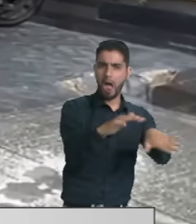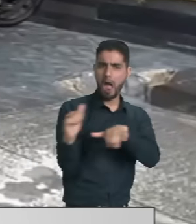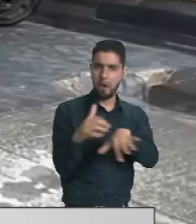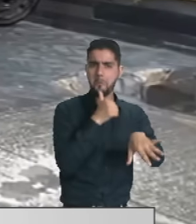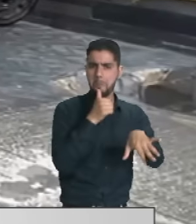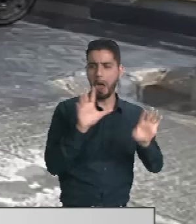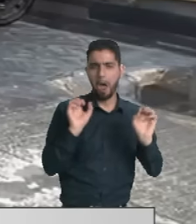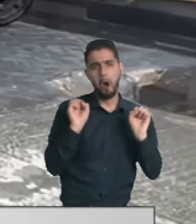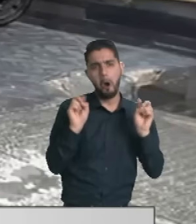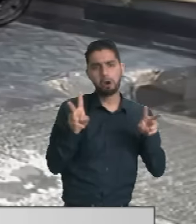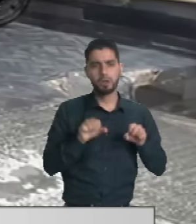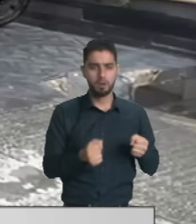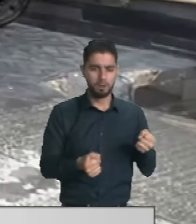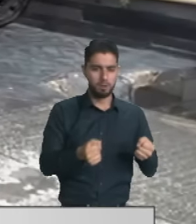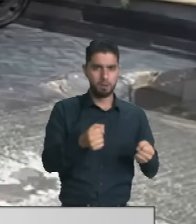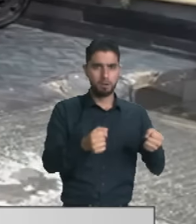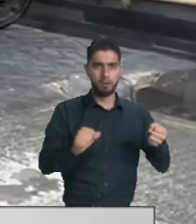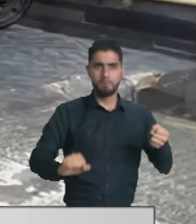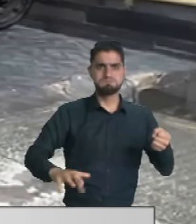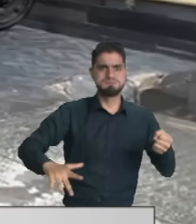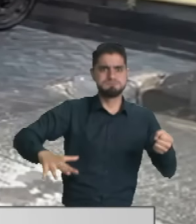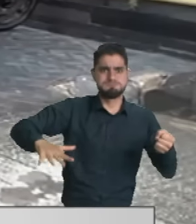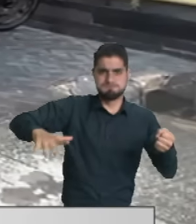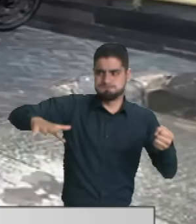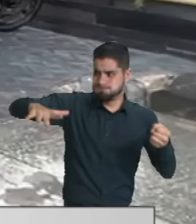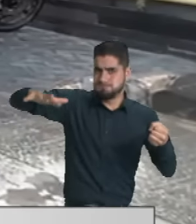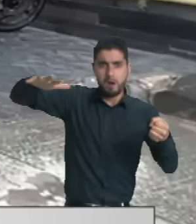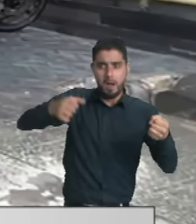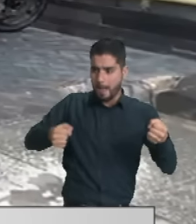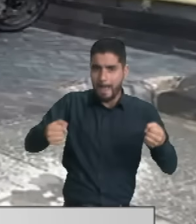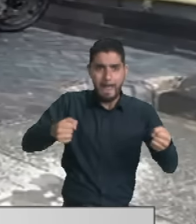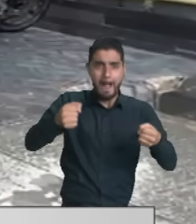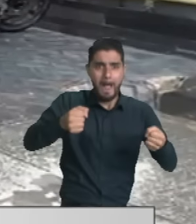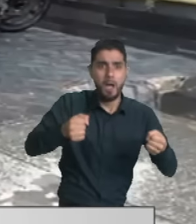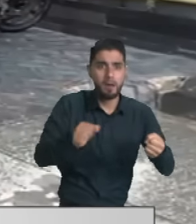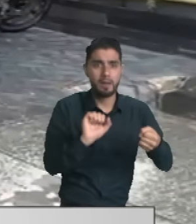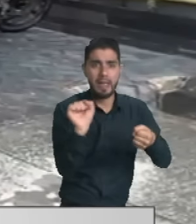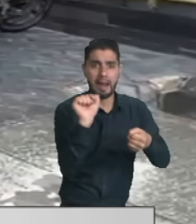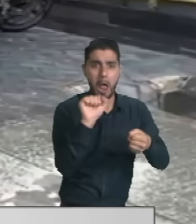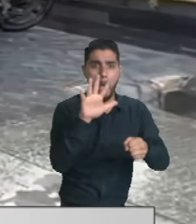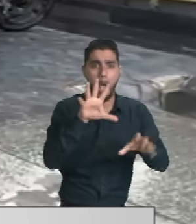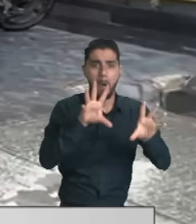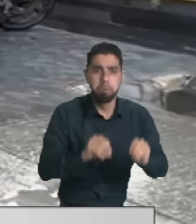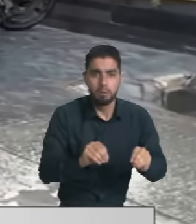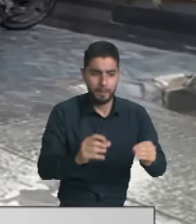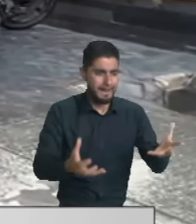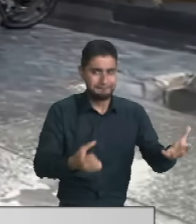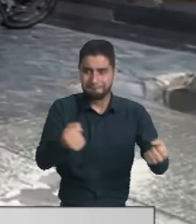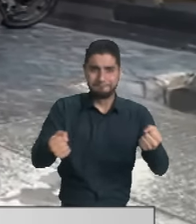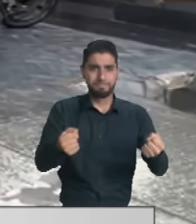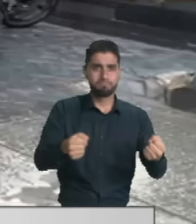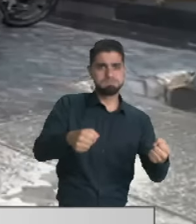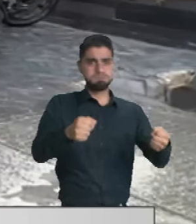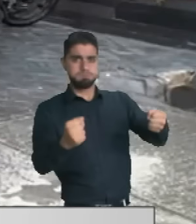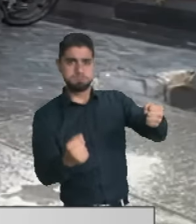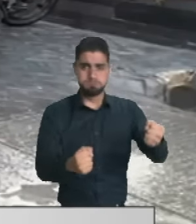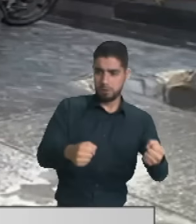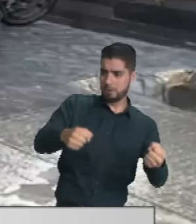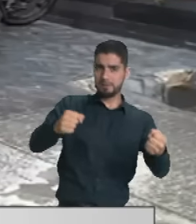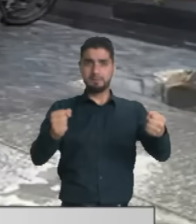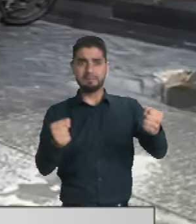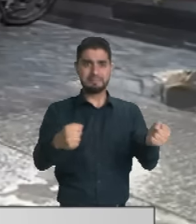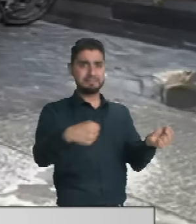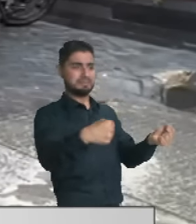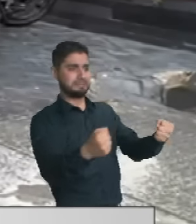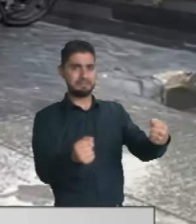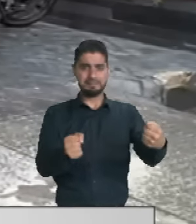De la nada, pues el carro se me apagó en toda la esquina. El arroyo comenzó a moverlo, incluso me imposibilitaba andarme para